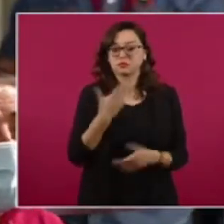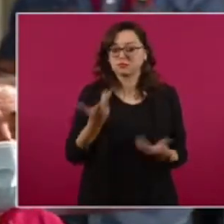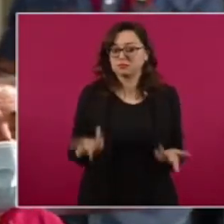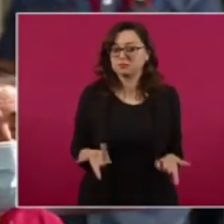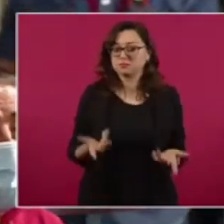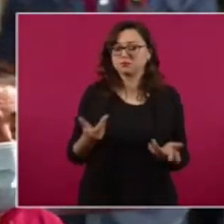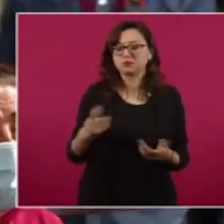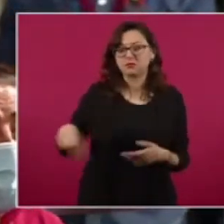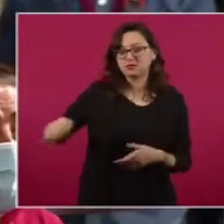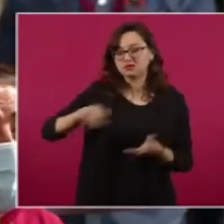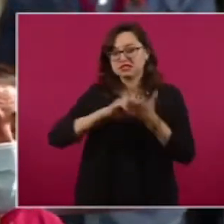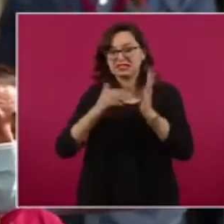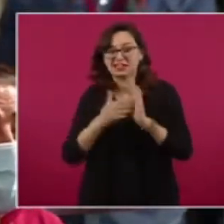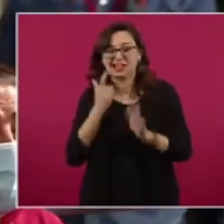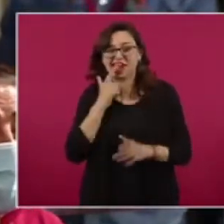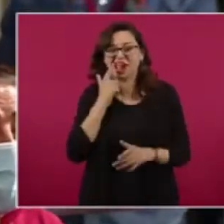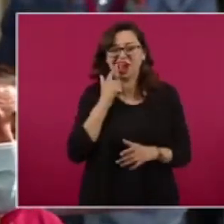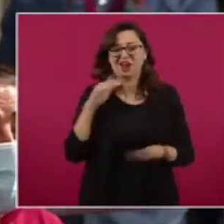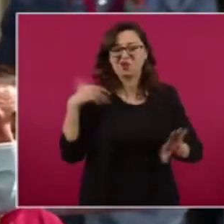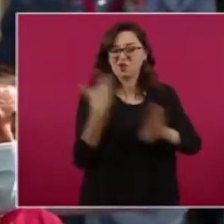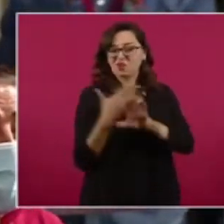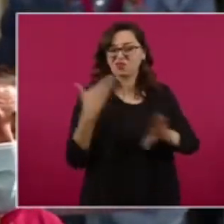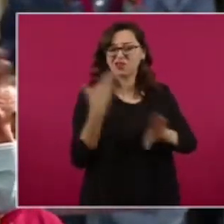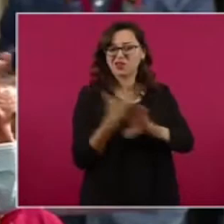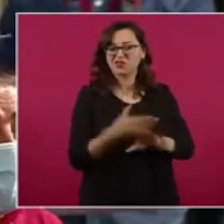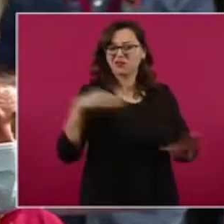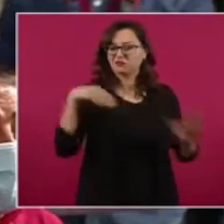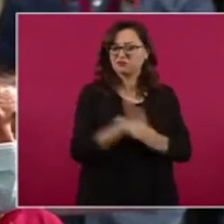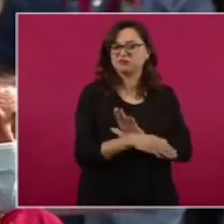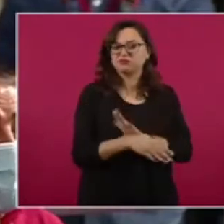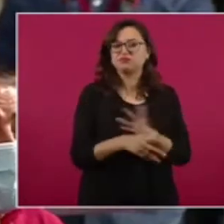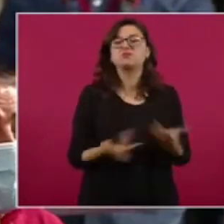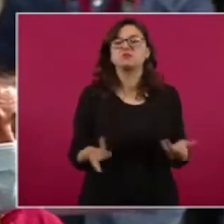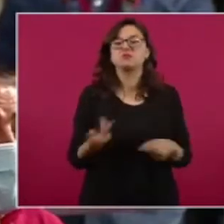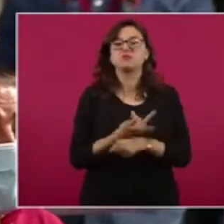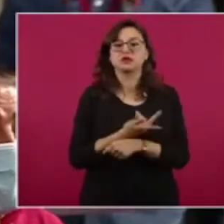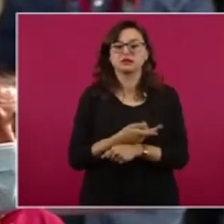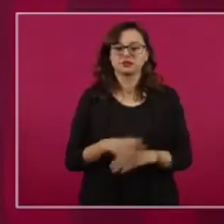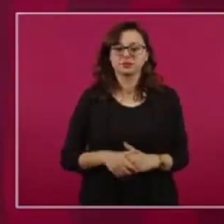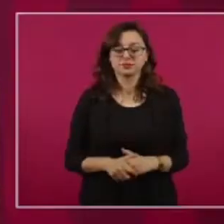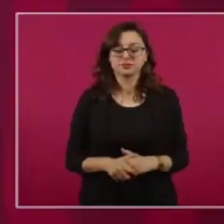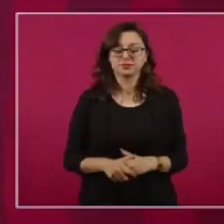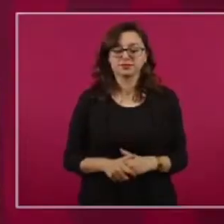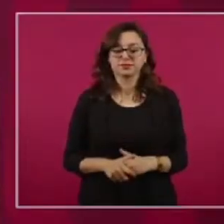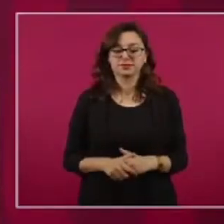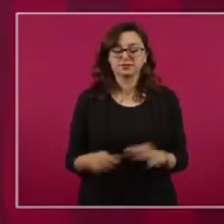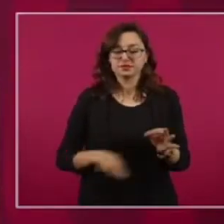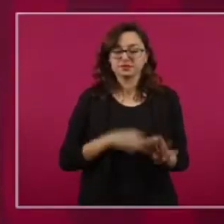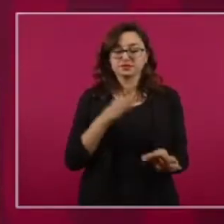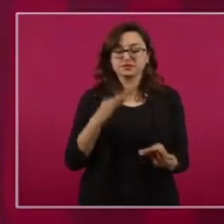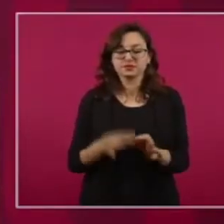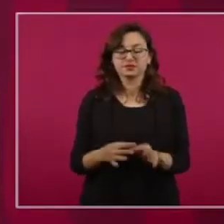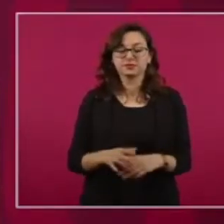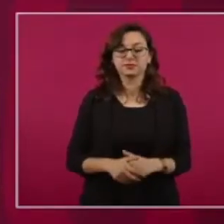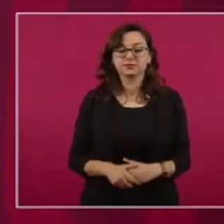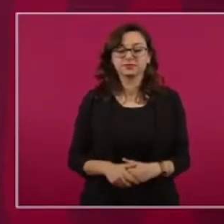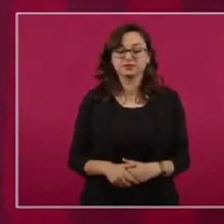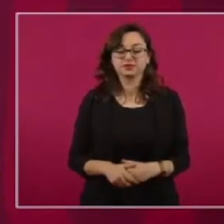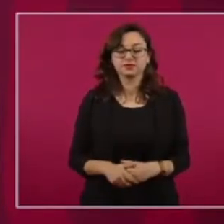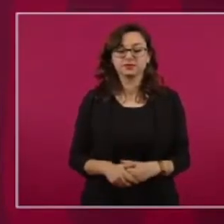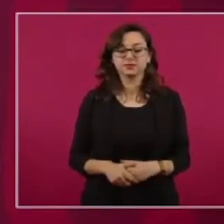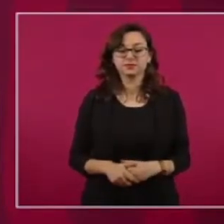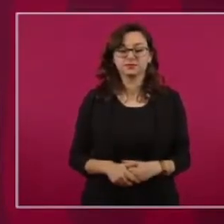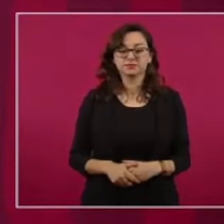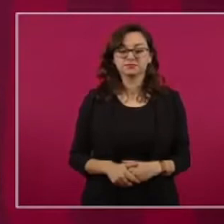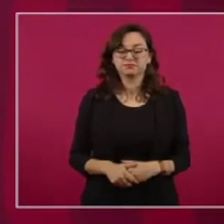trata de una estrategia, o en este caso, pues, ¿qué es lo que sucede con ellos? Sería es cuanto, presidente. Pues no